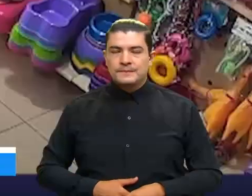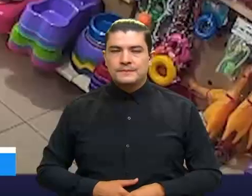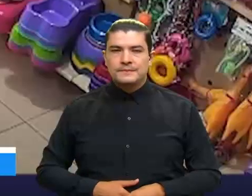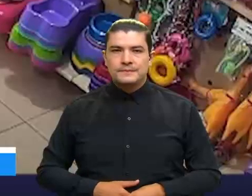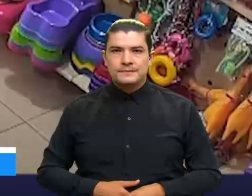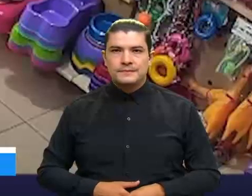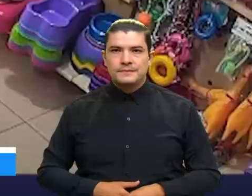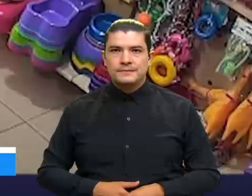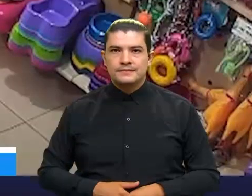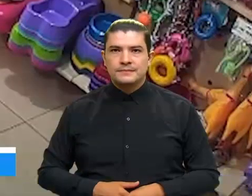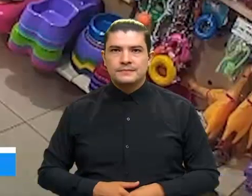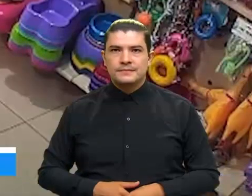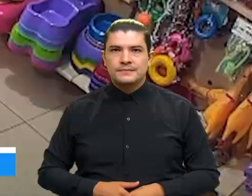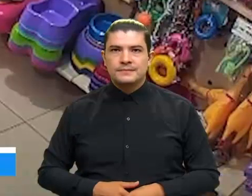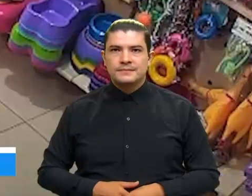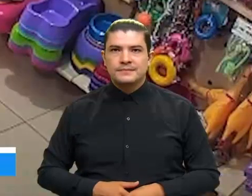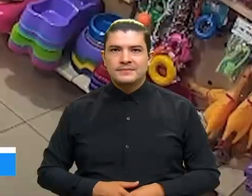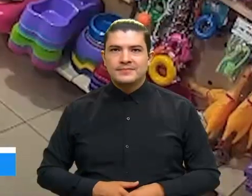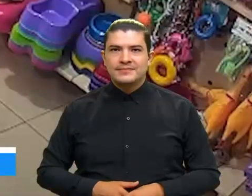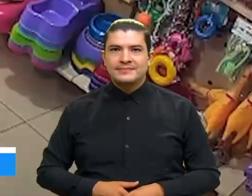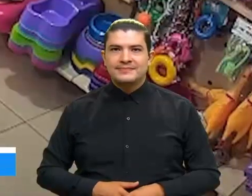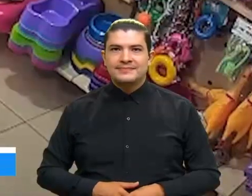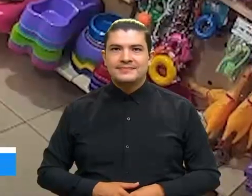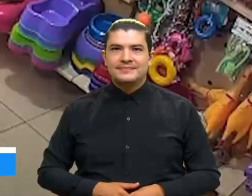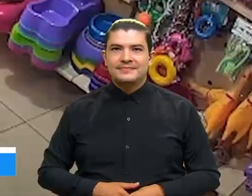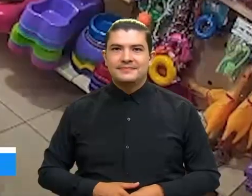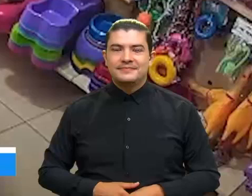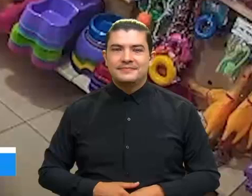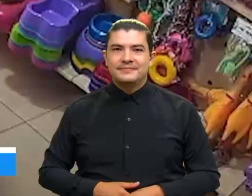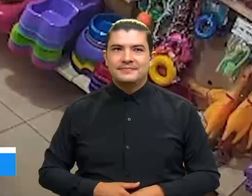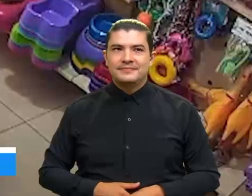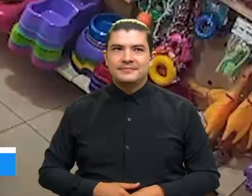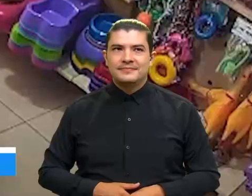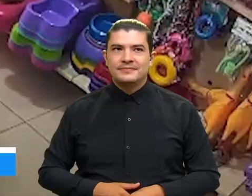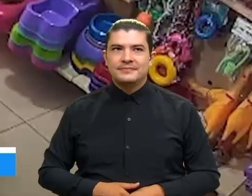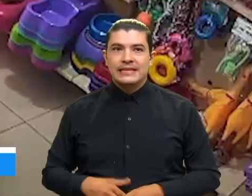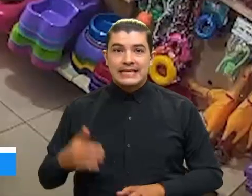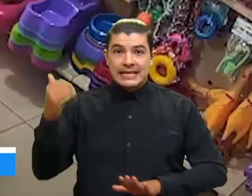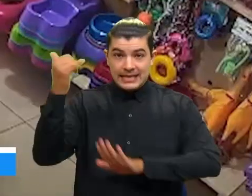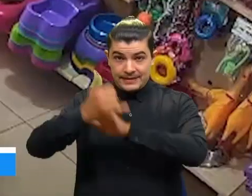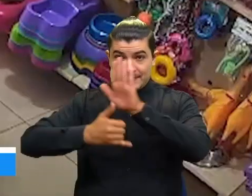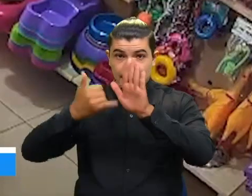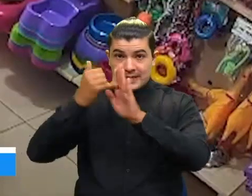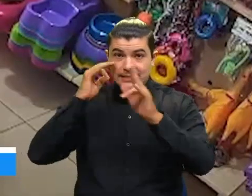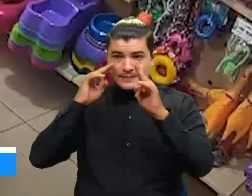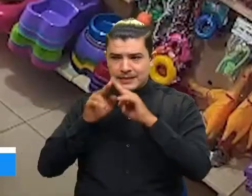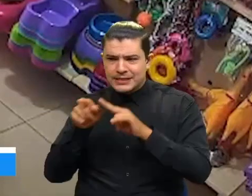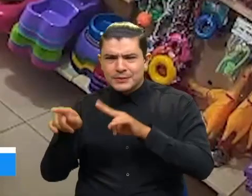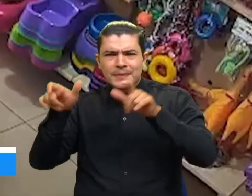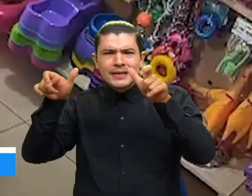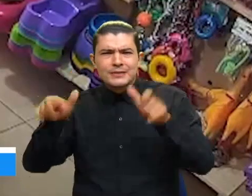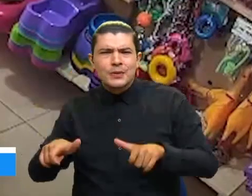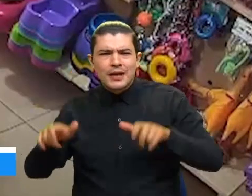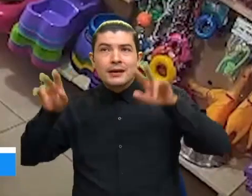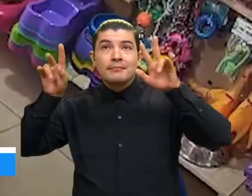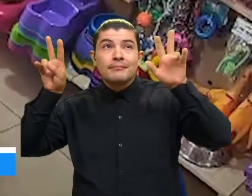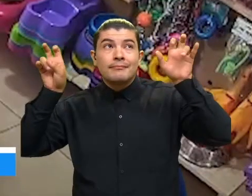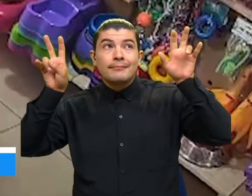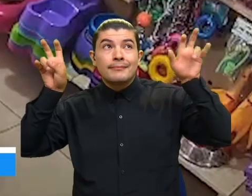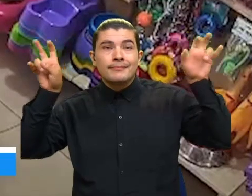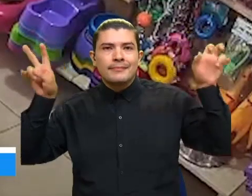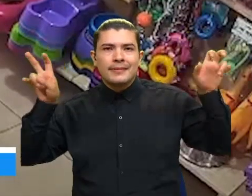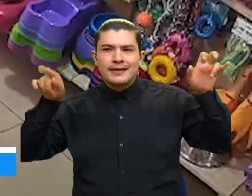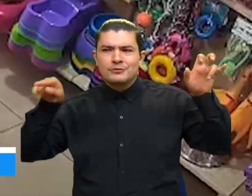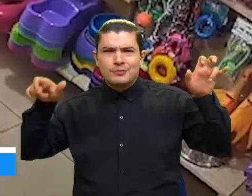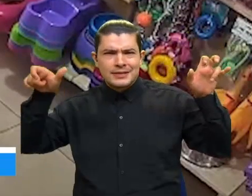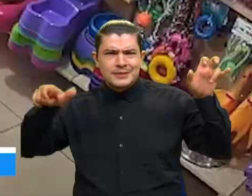perfecto lo que están viendo en imágenes es el supuesto gerente regional de google que va visitando locales comerciales en el sector